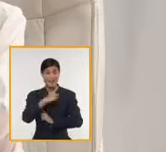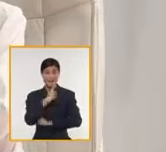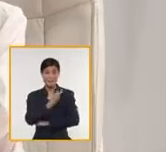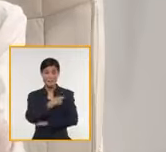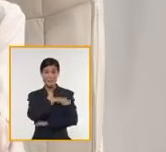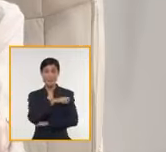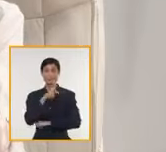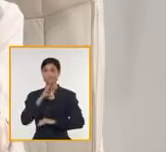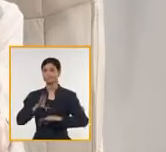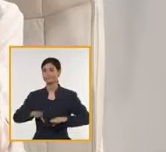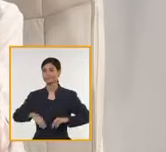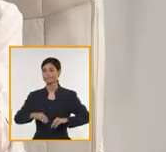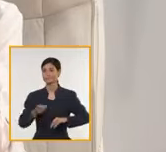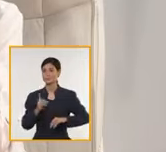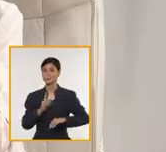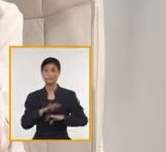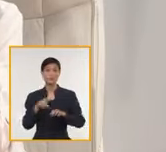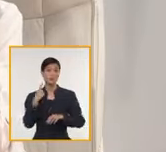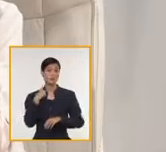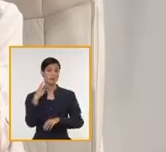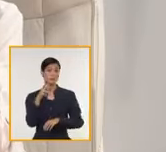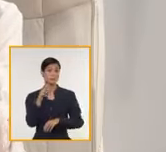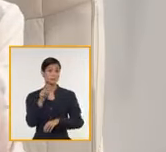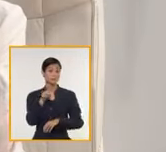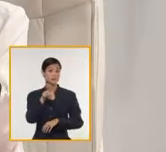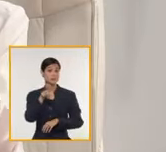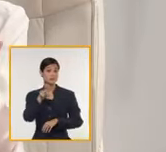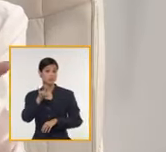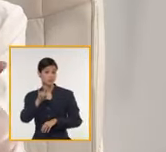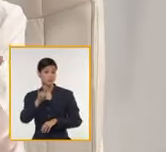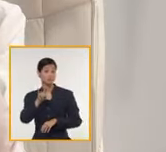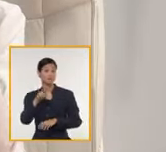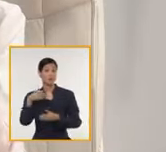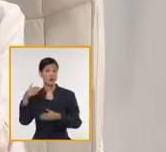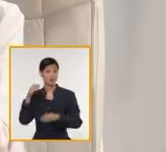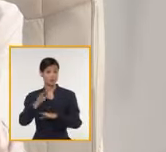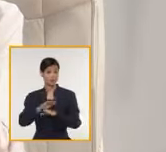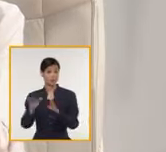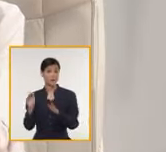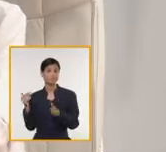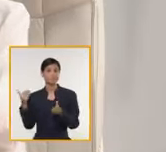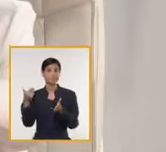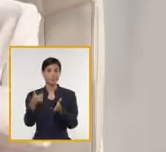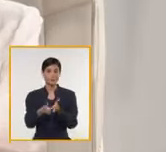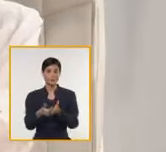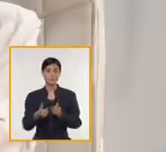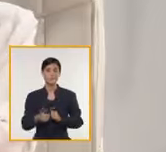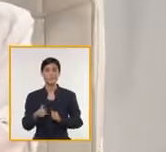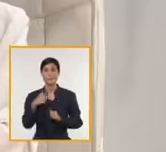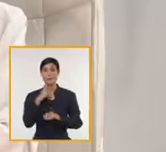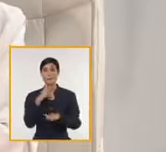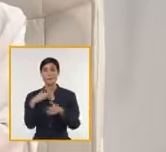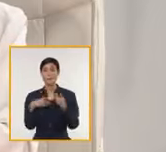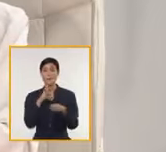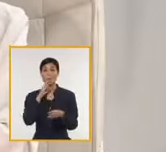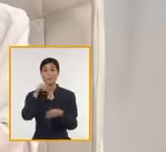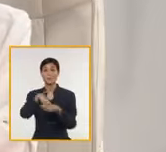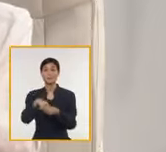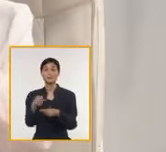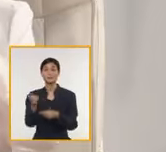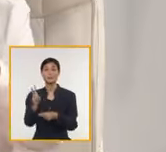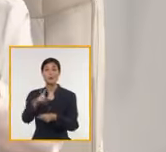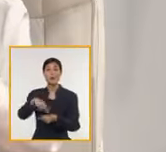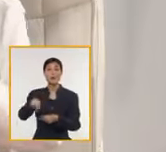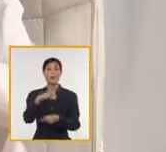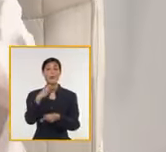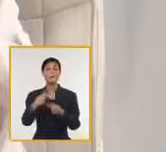la idea y bajo obviamente la máxima de que los problemas de los venezolanos los resuelven los venezolanos.